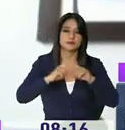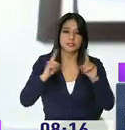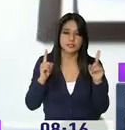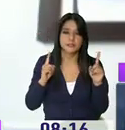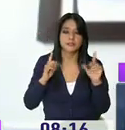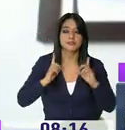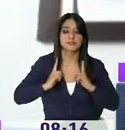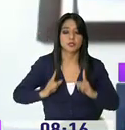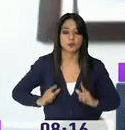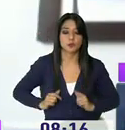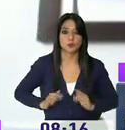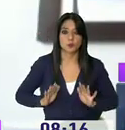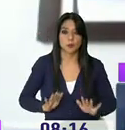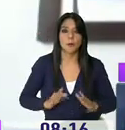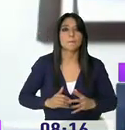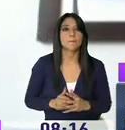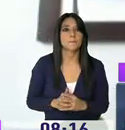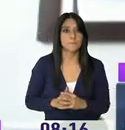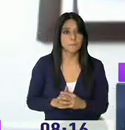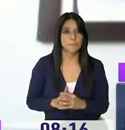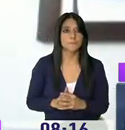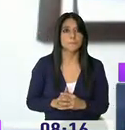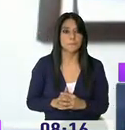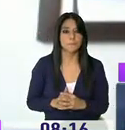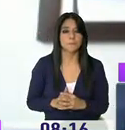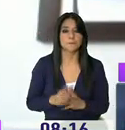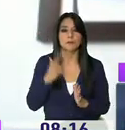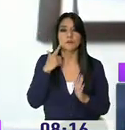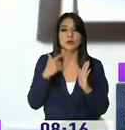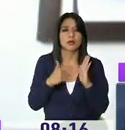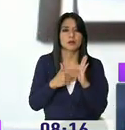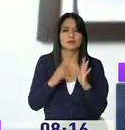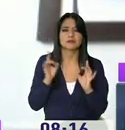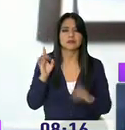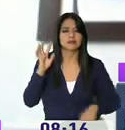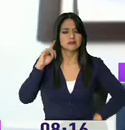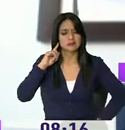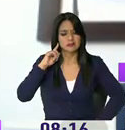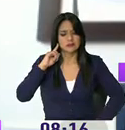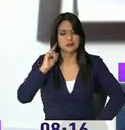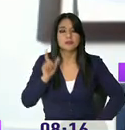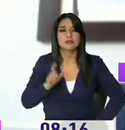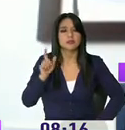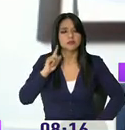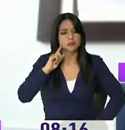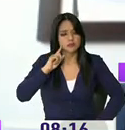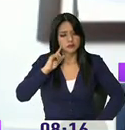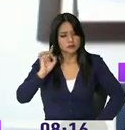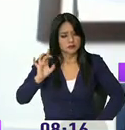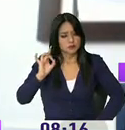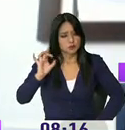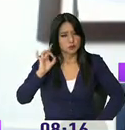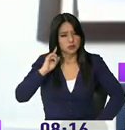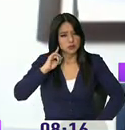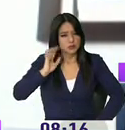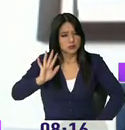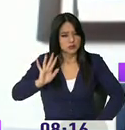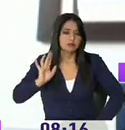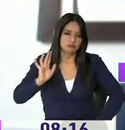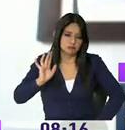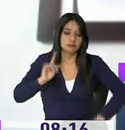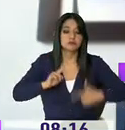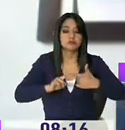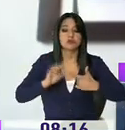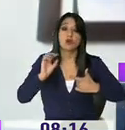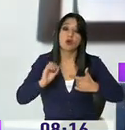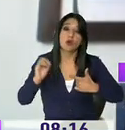perjudiciales en la salud de las personas, ¿sí? Efectos que van desde la simple molestia que experimentan las personas cuando están expuestas a altos niveles de ruido,